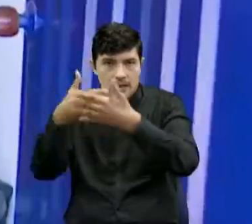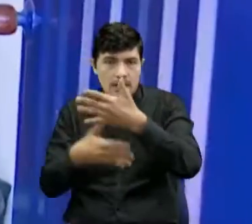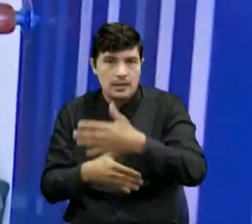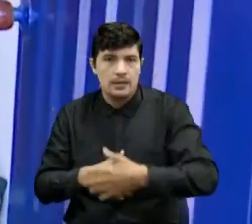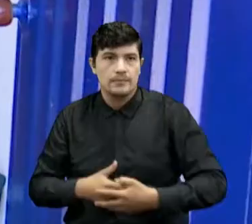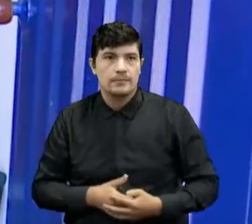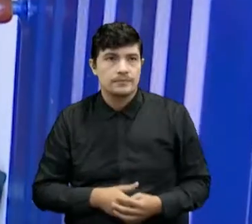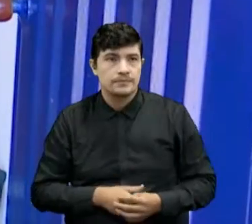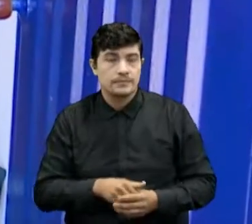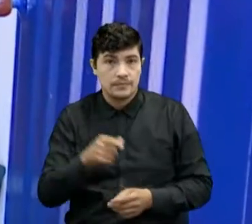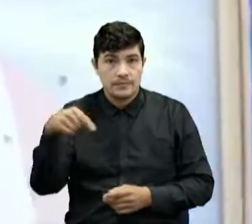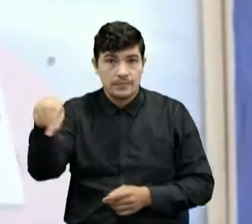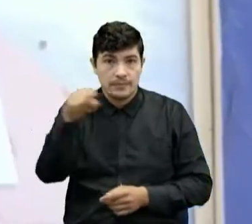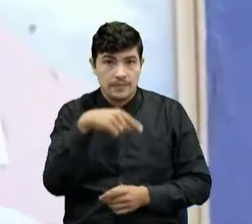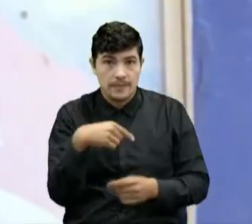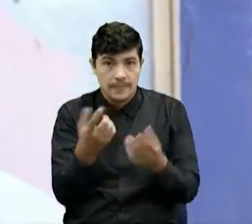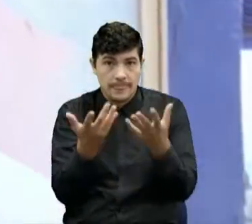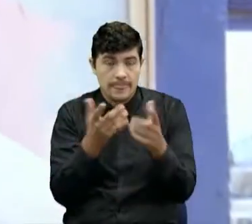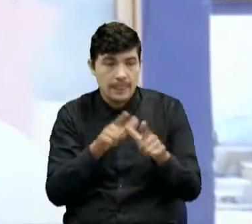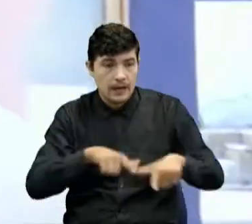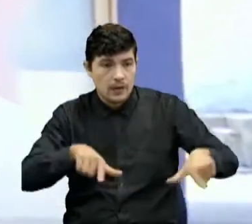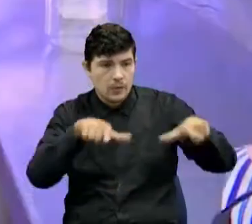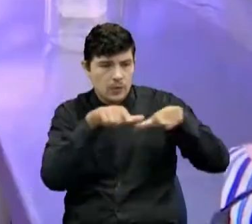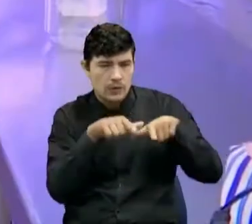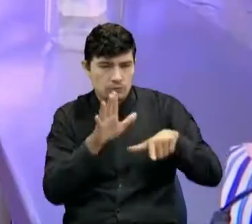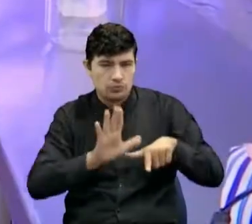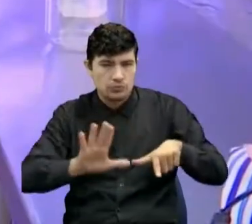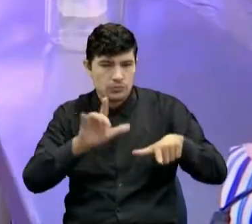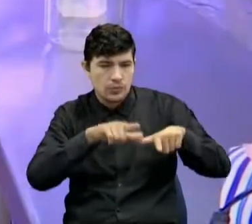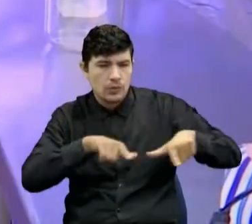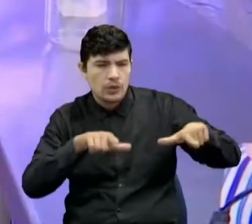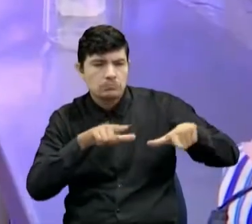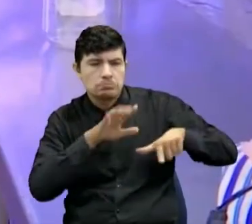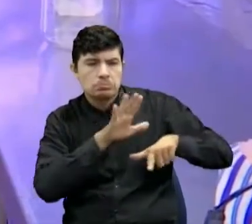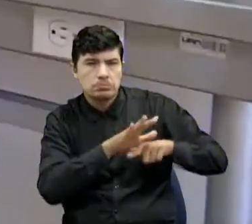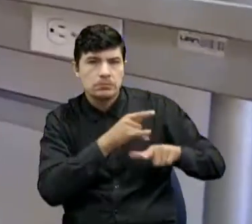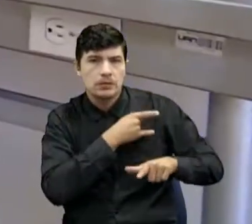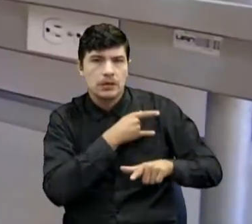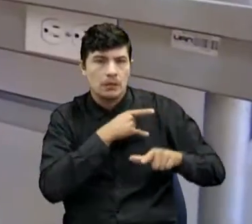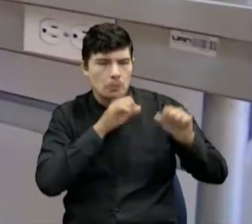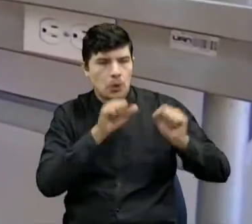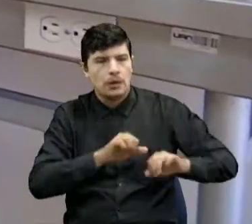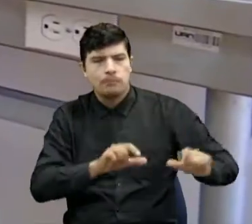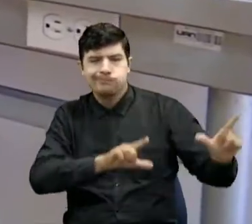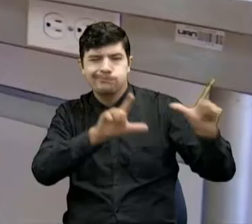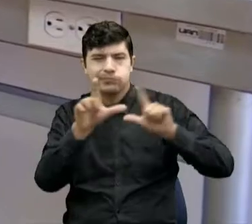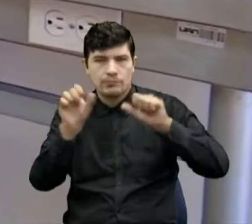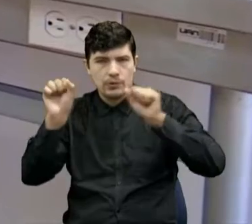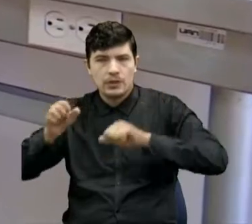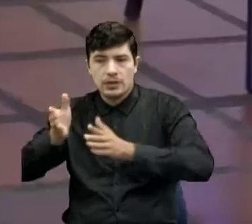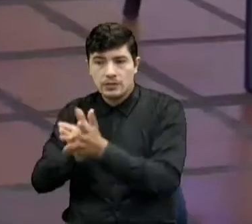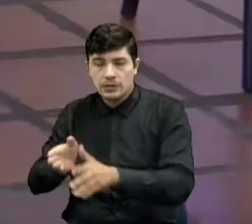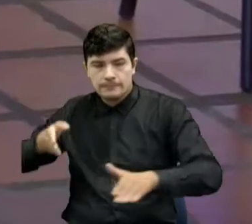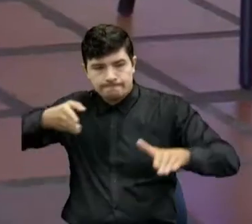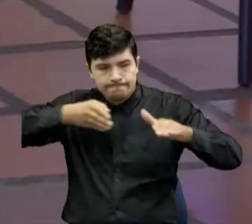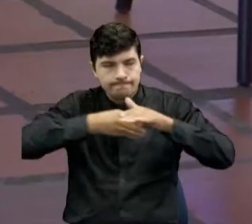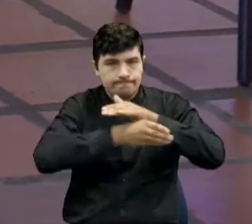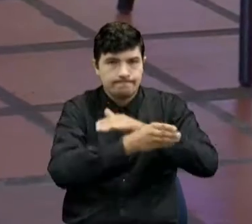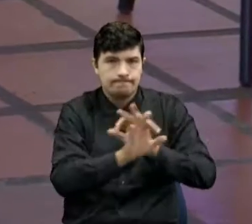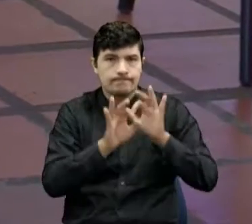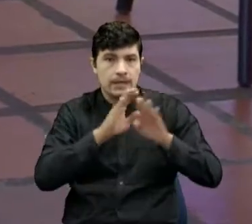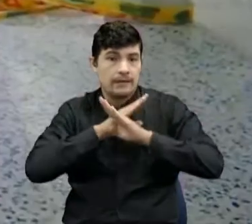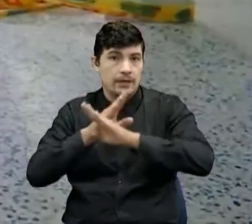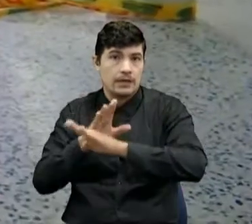ingresos las diferentes instalaciones con las que cuenta la institución se encuentran adecuadas para recibir a sus estudiantes y evitar nuevos brotes de